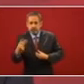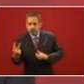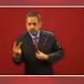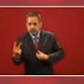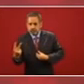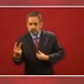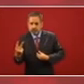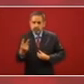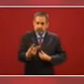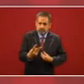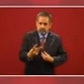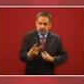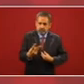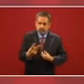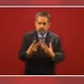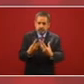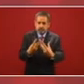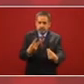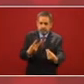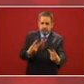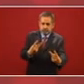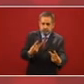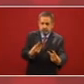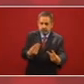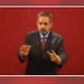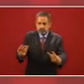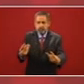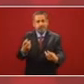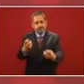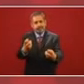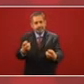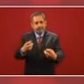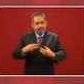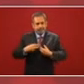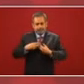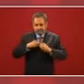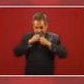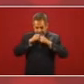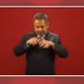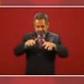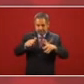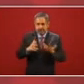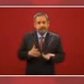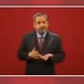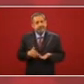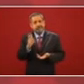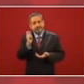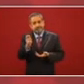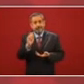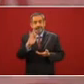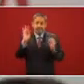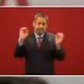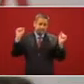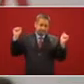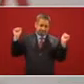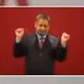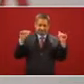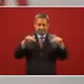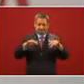personas, en promedio. Esa es la contagiosidad. Entonces, si tenemos una congregación